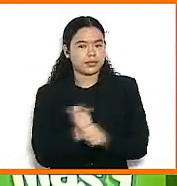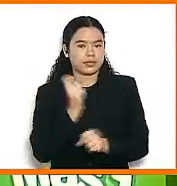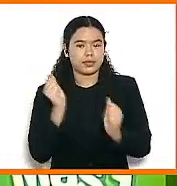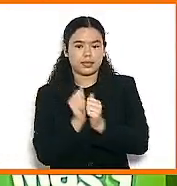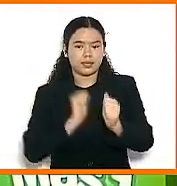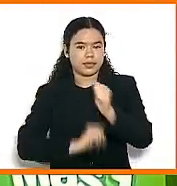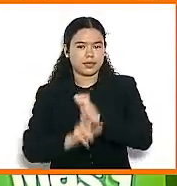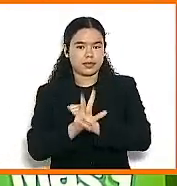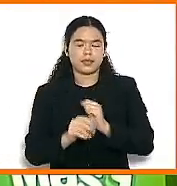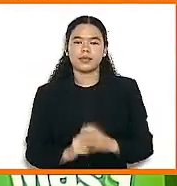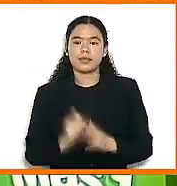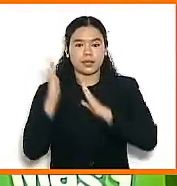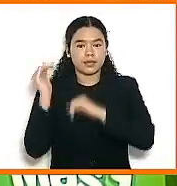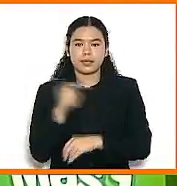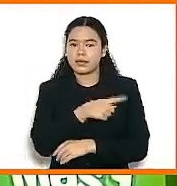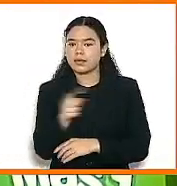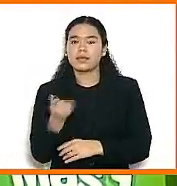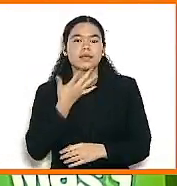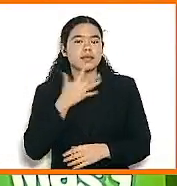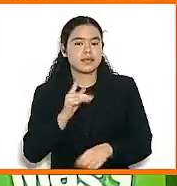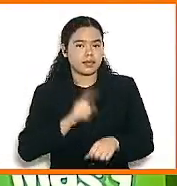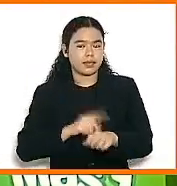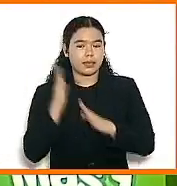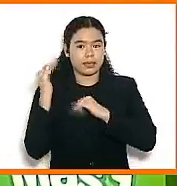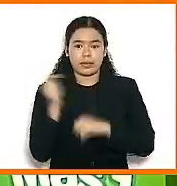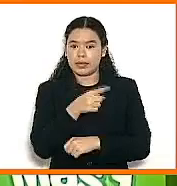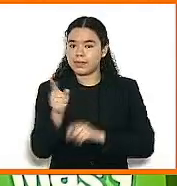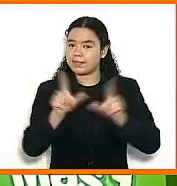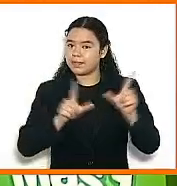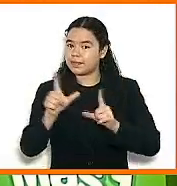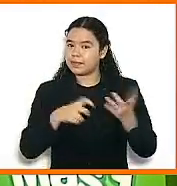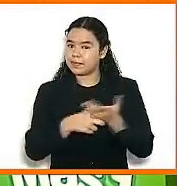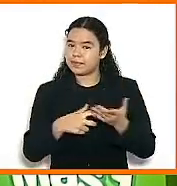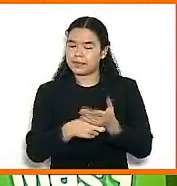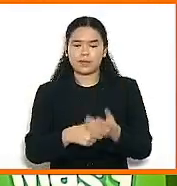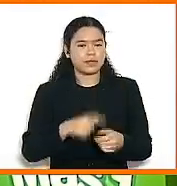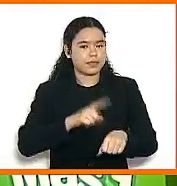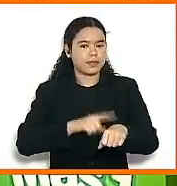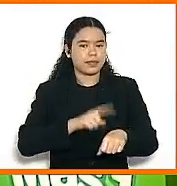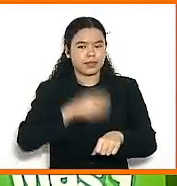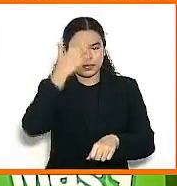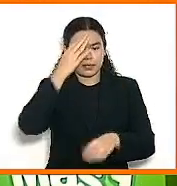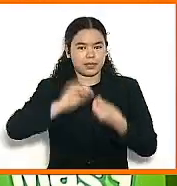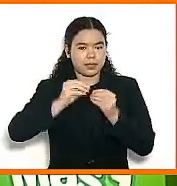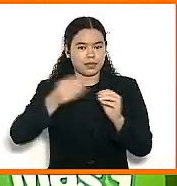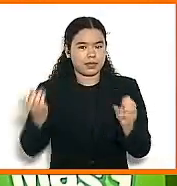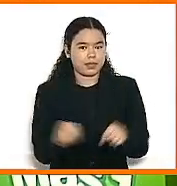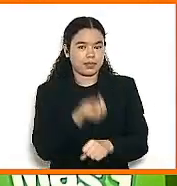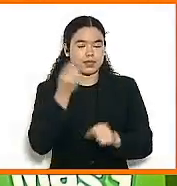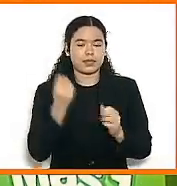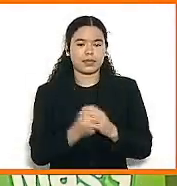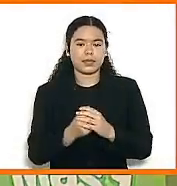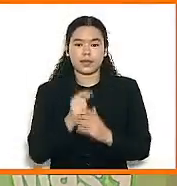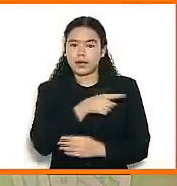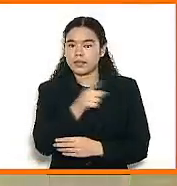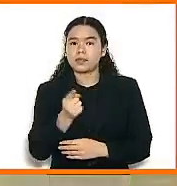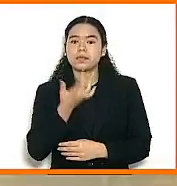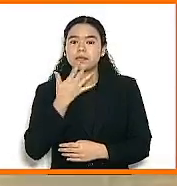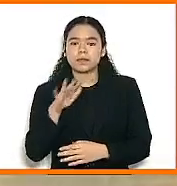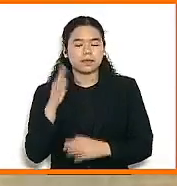con Pega 3. Te deseo muchísima suerte y espero que tengas tu boleto en mano porque se viene su primer número ganador. Atentos, te deseo